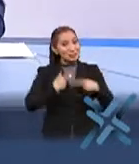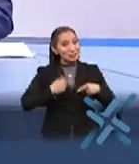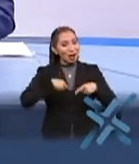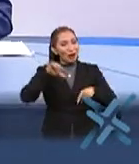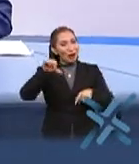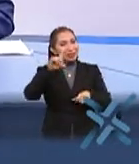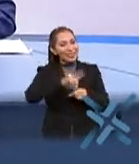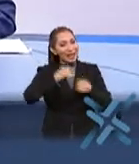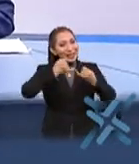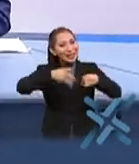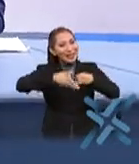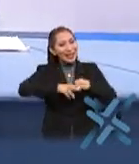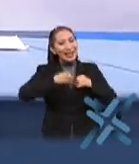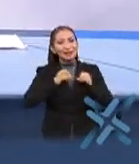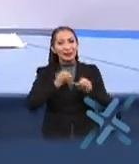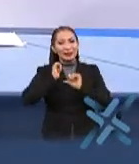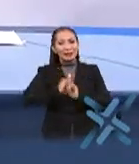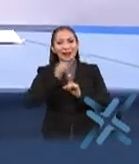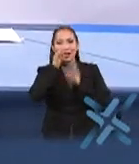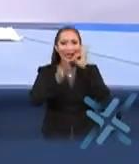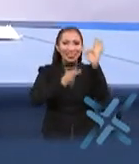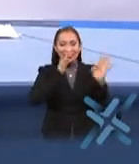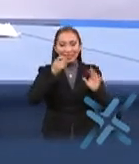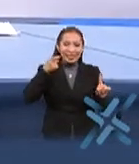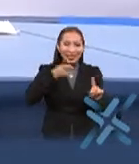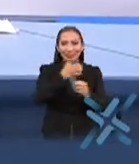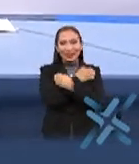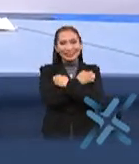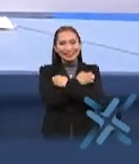este día inaugural de la Agencia Informativa de Educación. Regresamos.